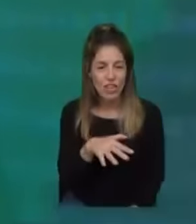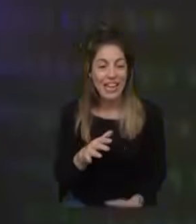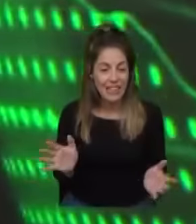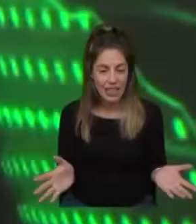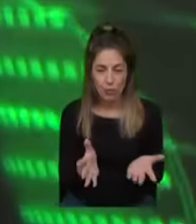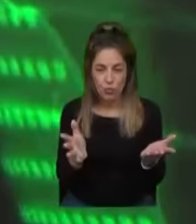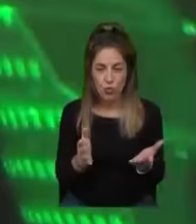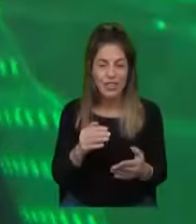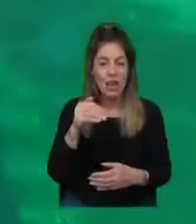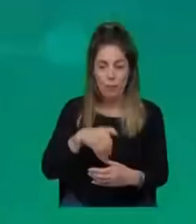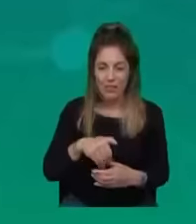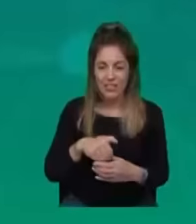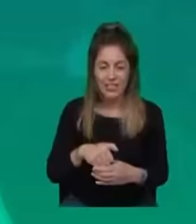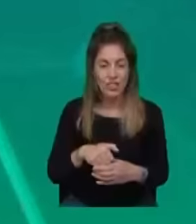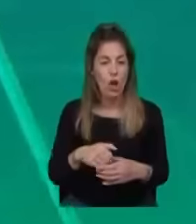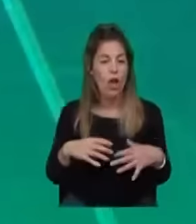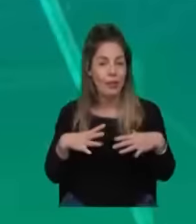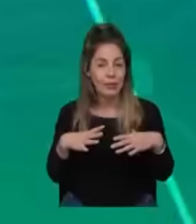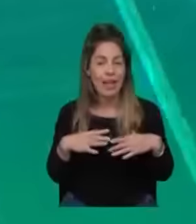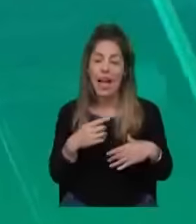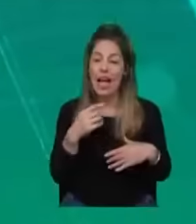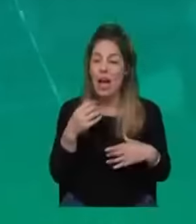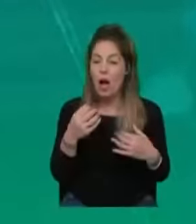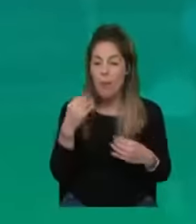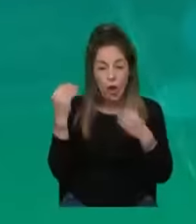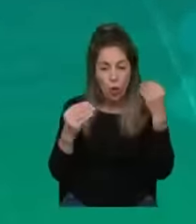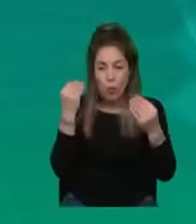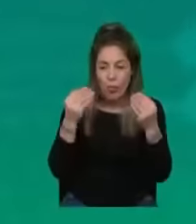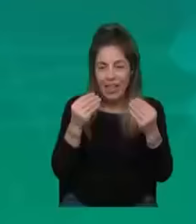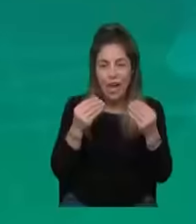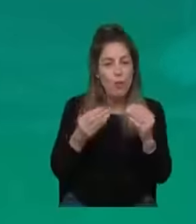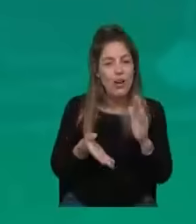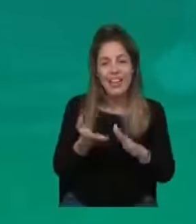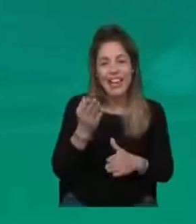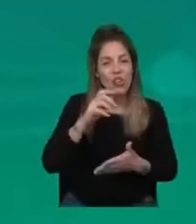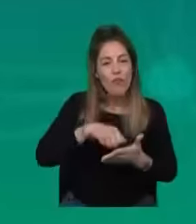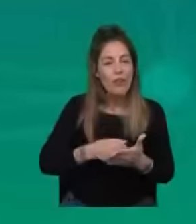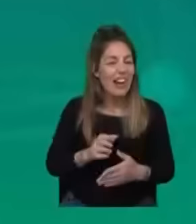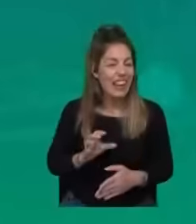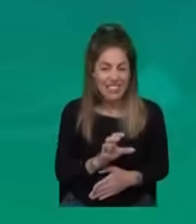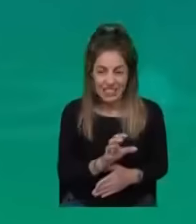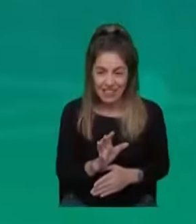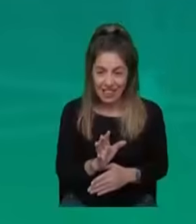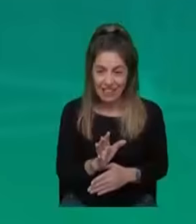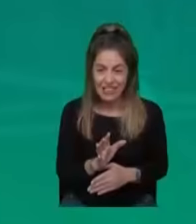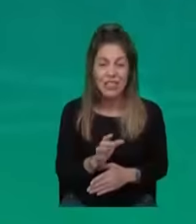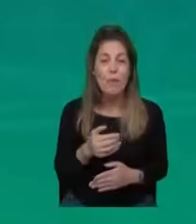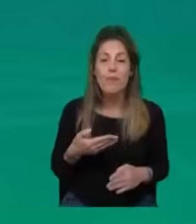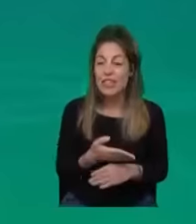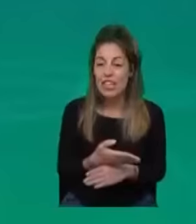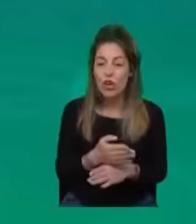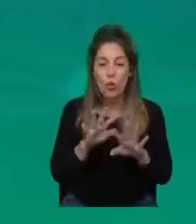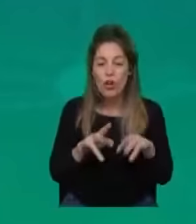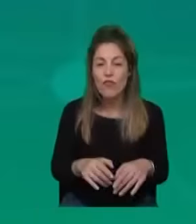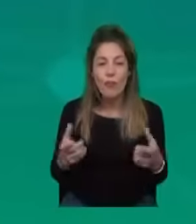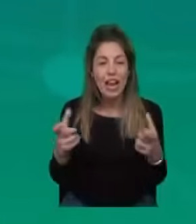impulsan el plebiscito previsional están preocupadas por el alto índice de firmas rechazadas y en este marco solicitaron un informe